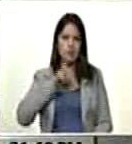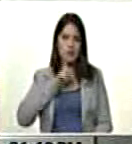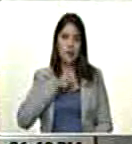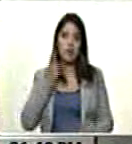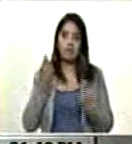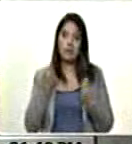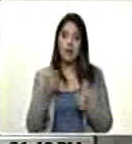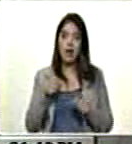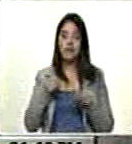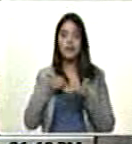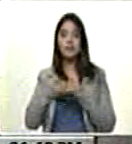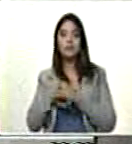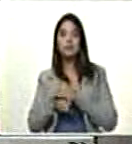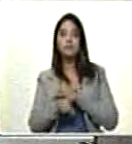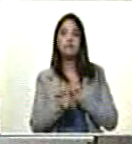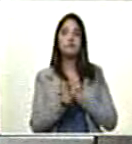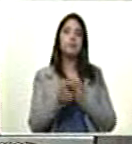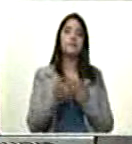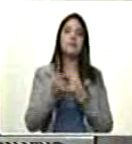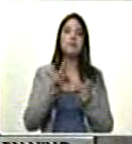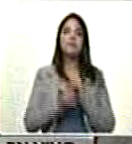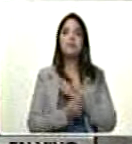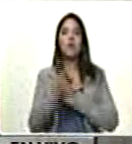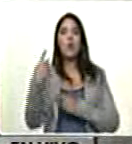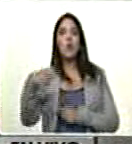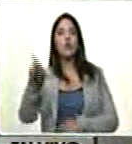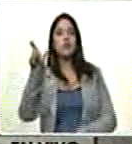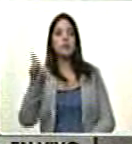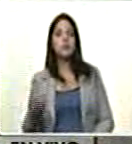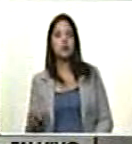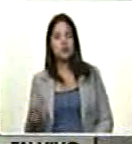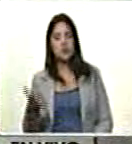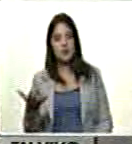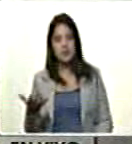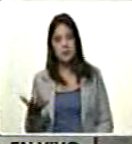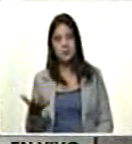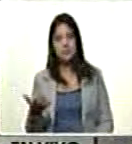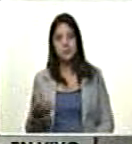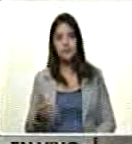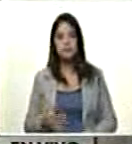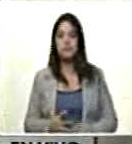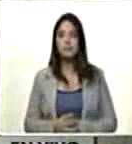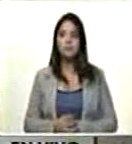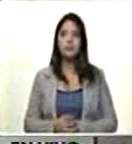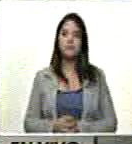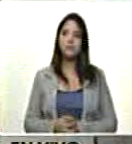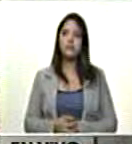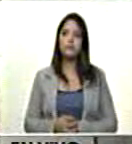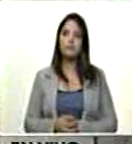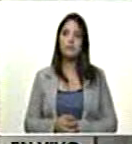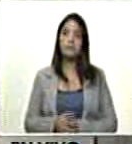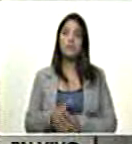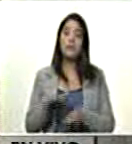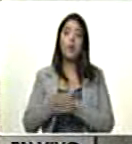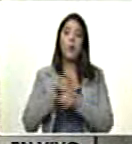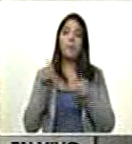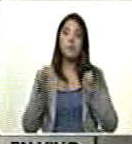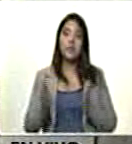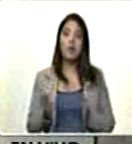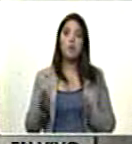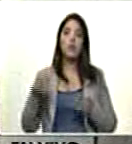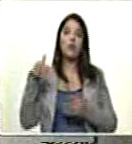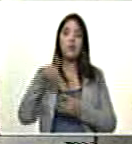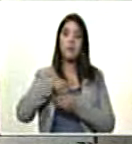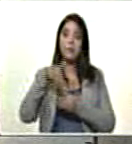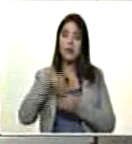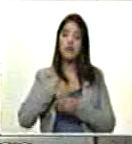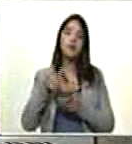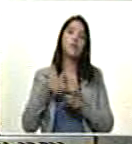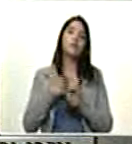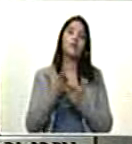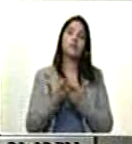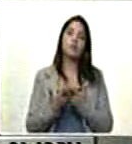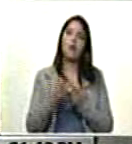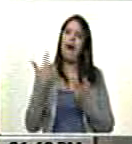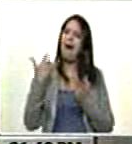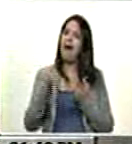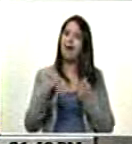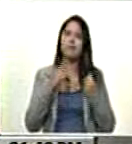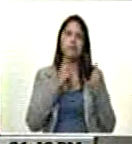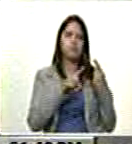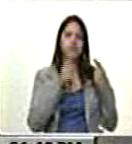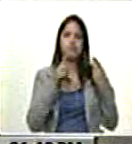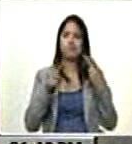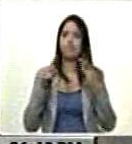pretenda suplantar a un miembro de mesa. Y así tenemos distintos